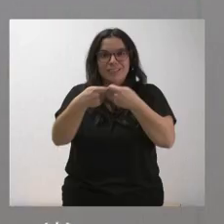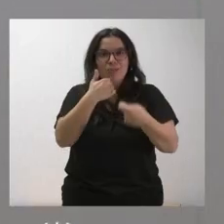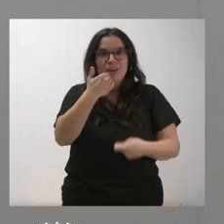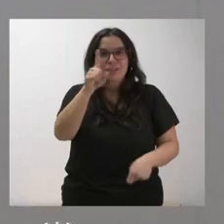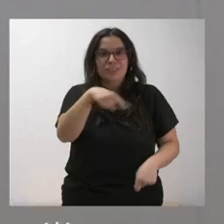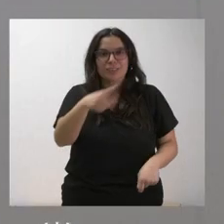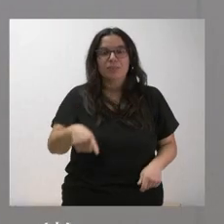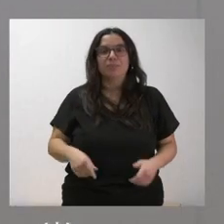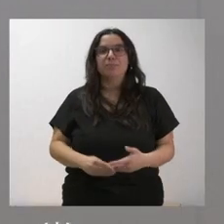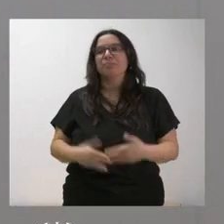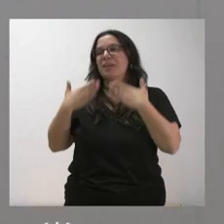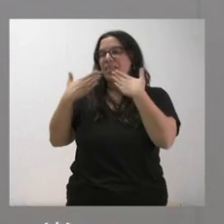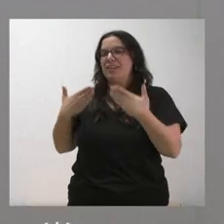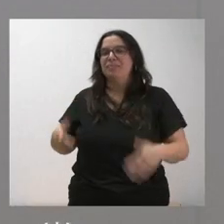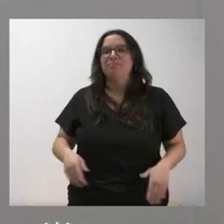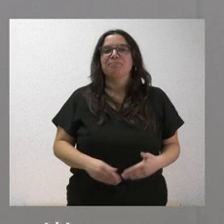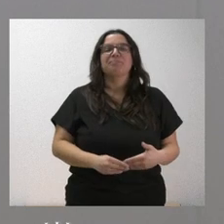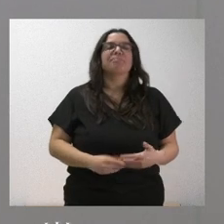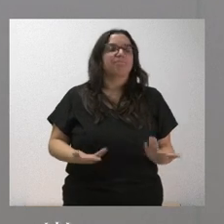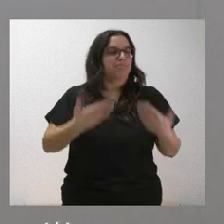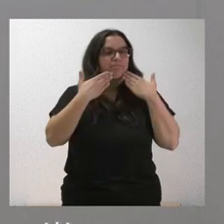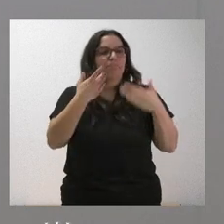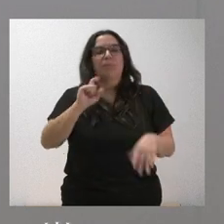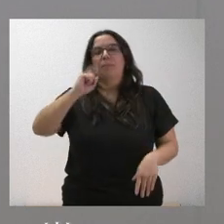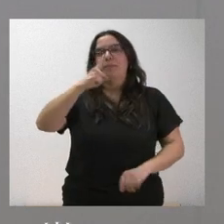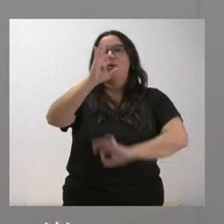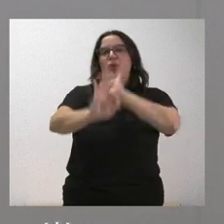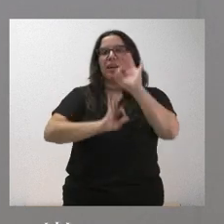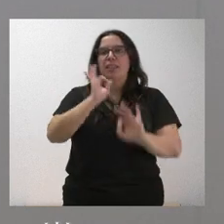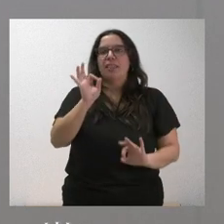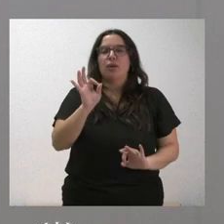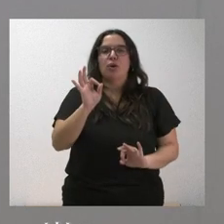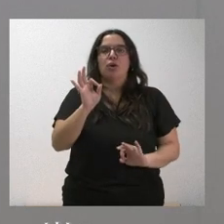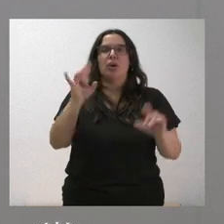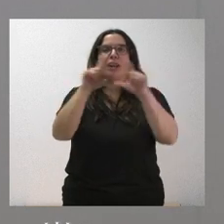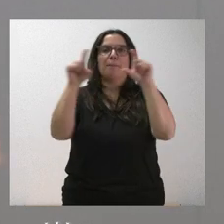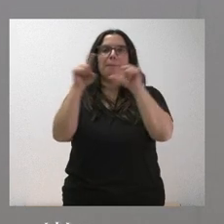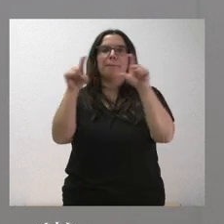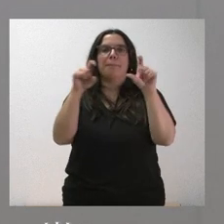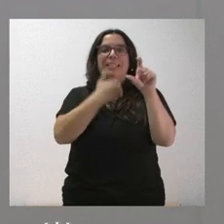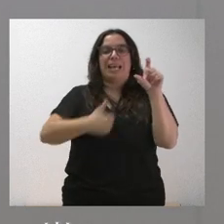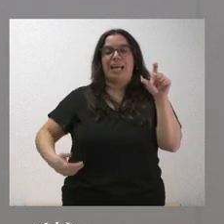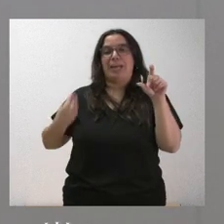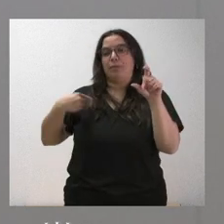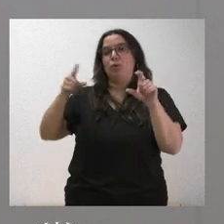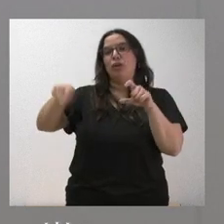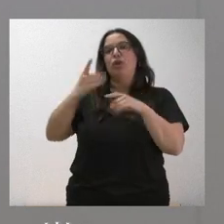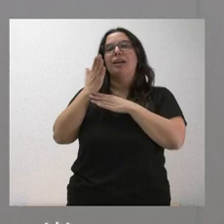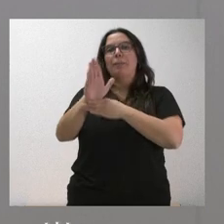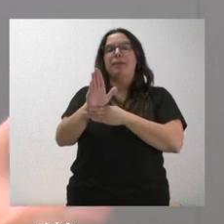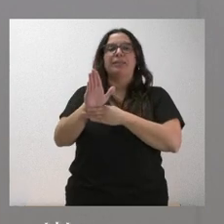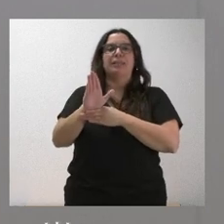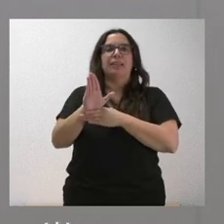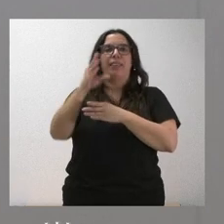Pues pues gracias a usted en primer lugar la organización empresarial que usted Comenta está representada dentro del co